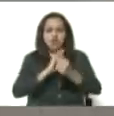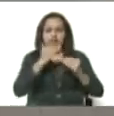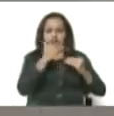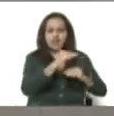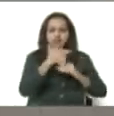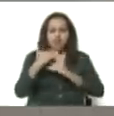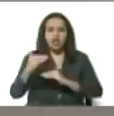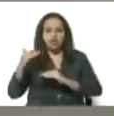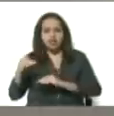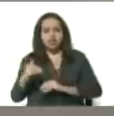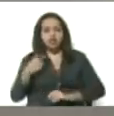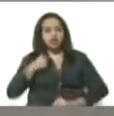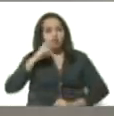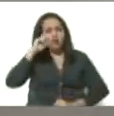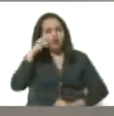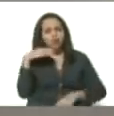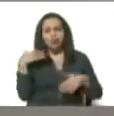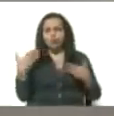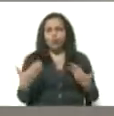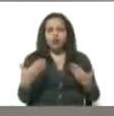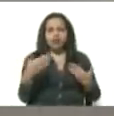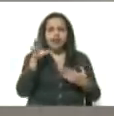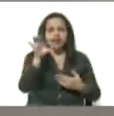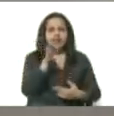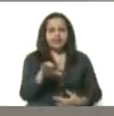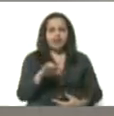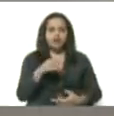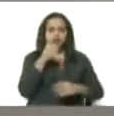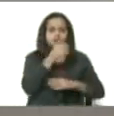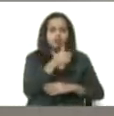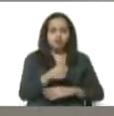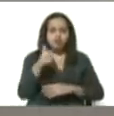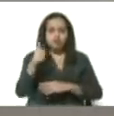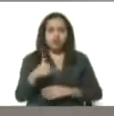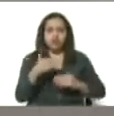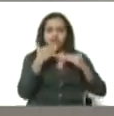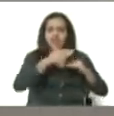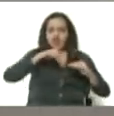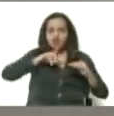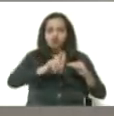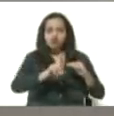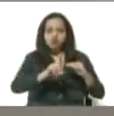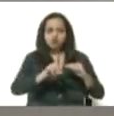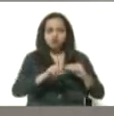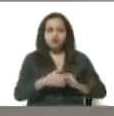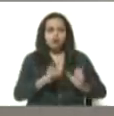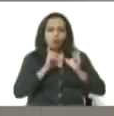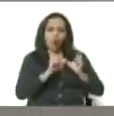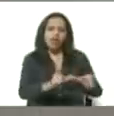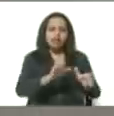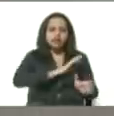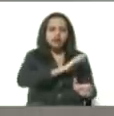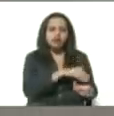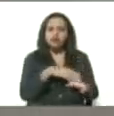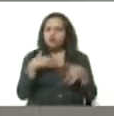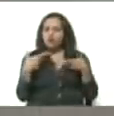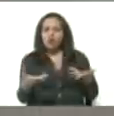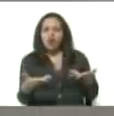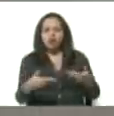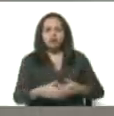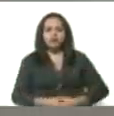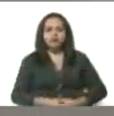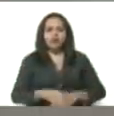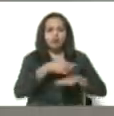Yo voy a recordar qué estados están en cada nivel. En el nivel 1 de cuarentena radical